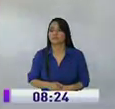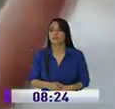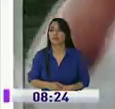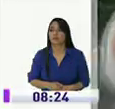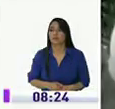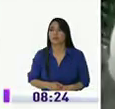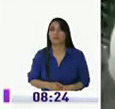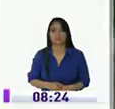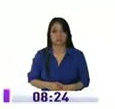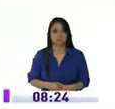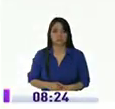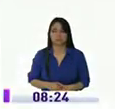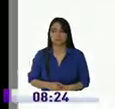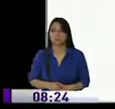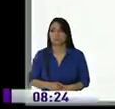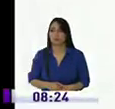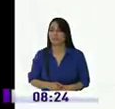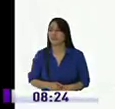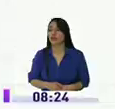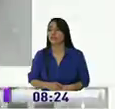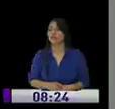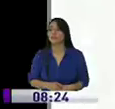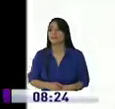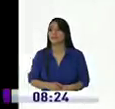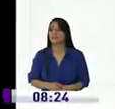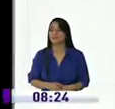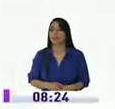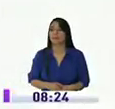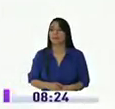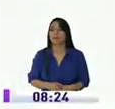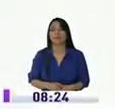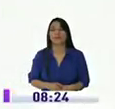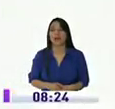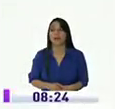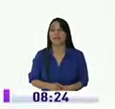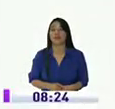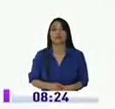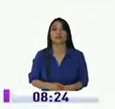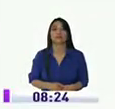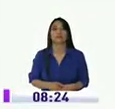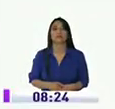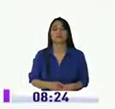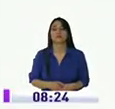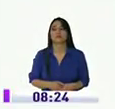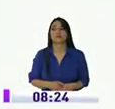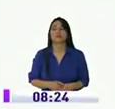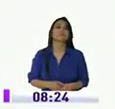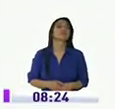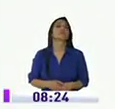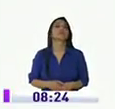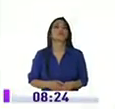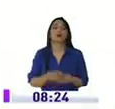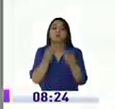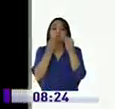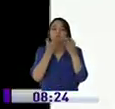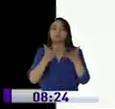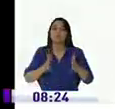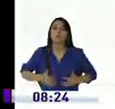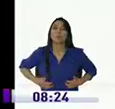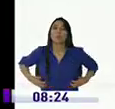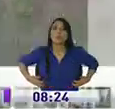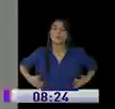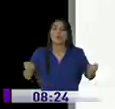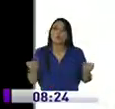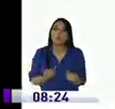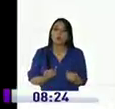derecho, mira, no hay derecho, no hay derecho, mira, es que no come, no hay derecho, yo no